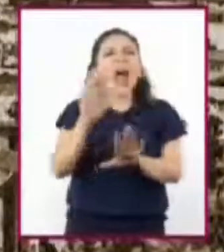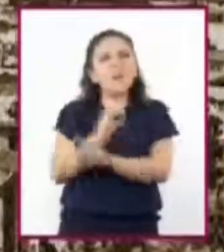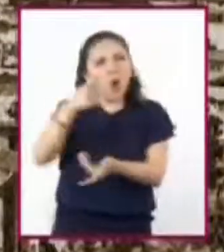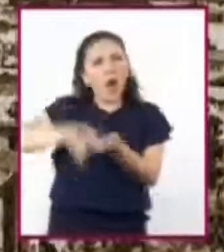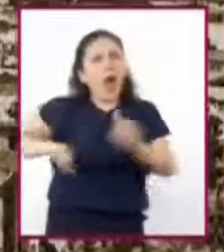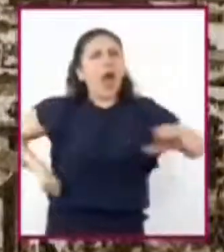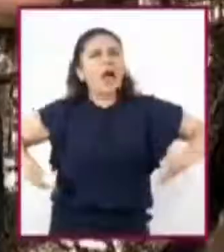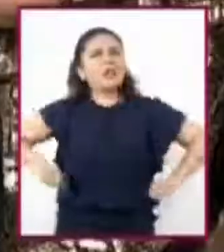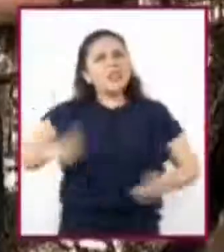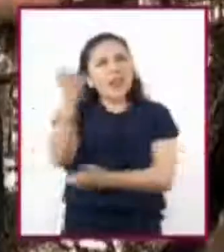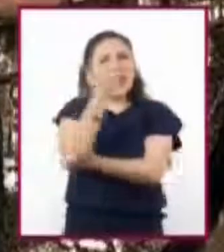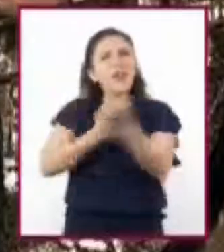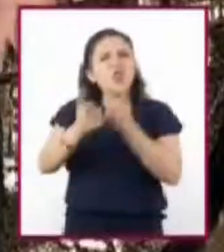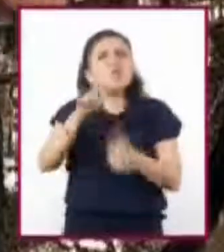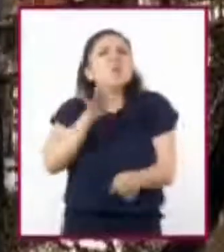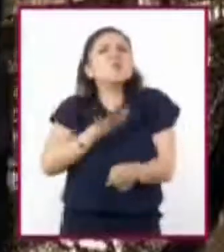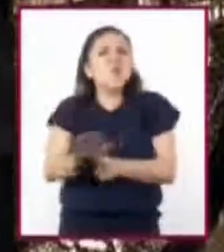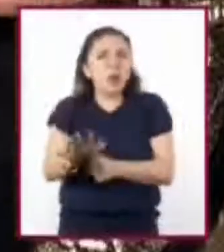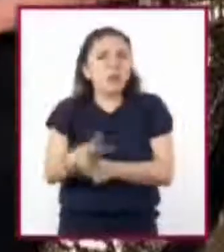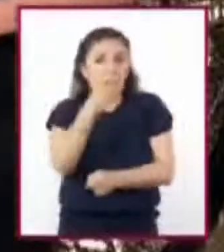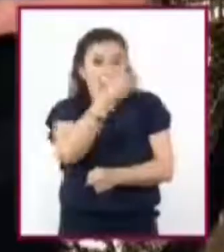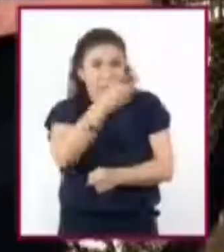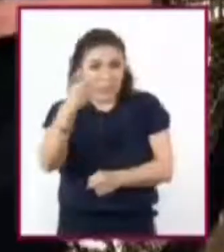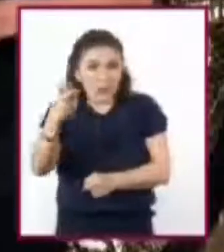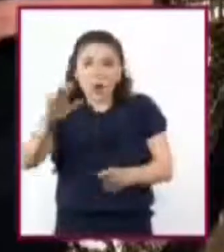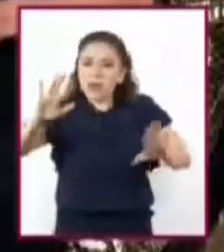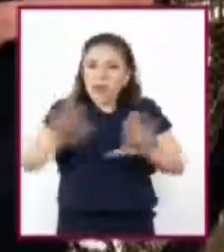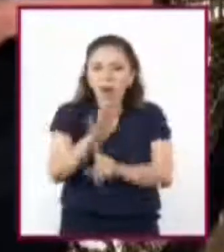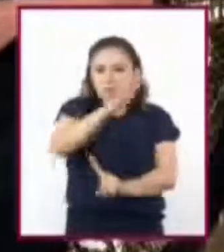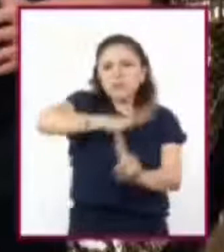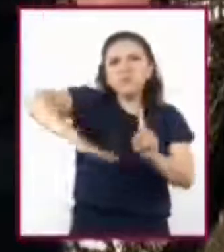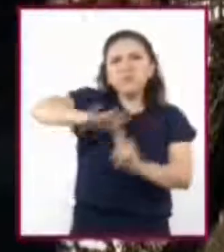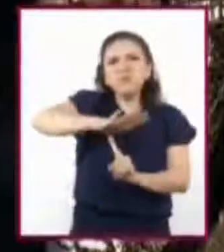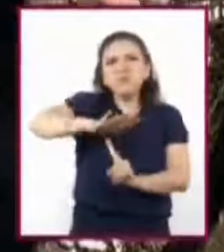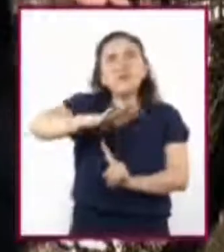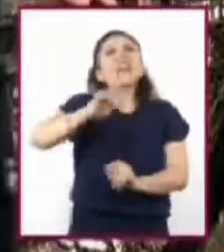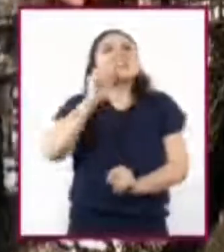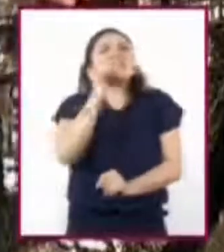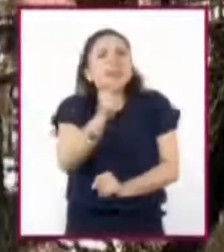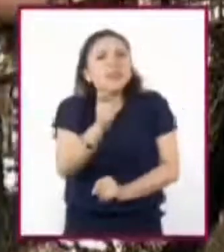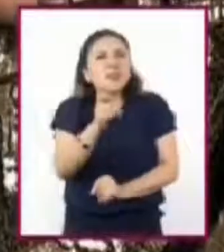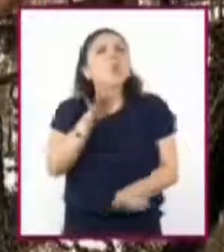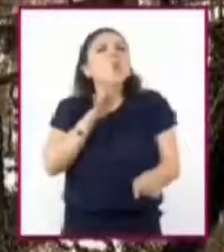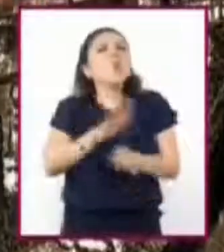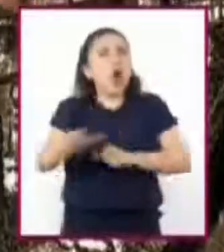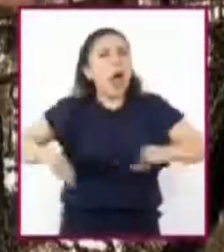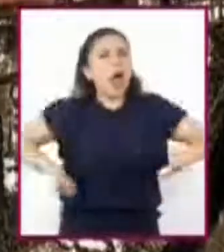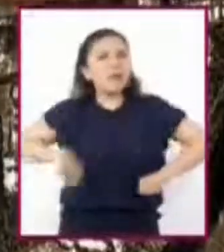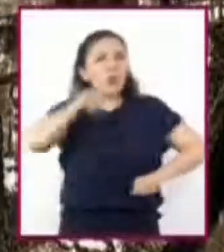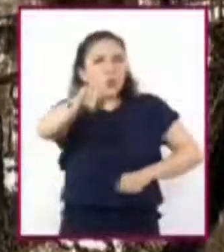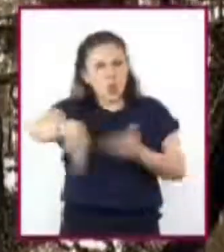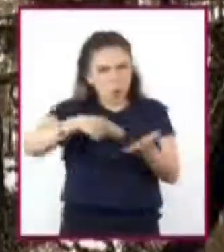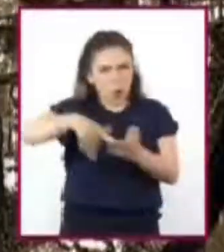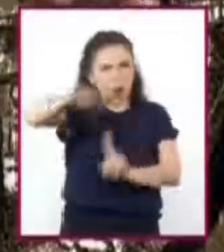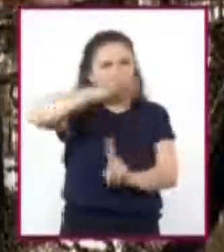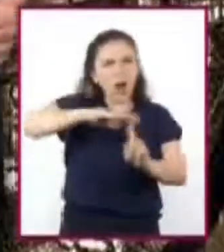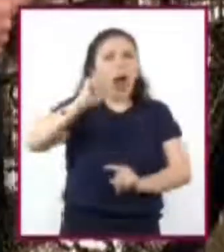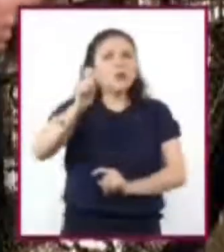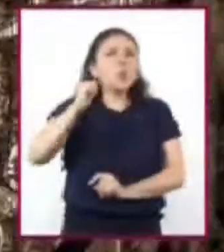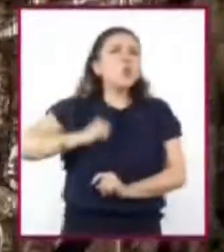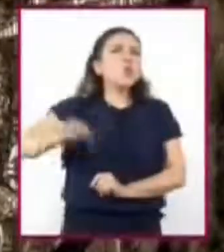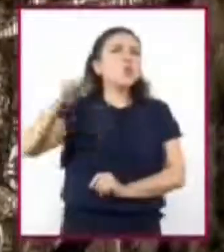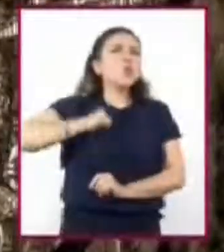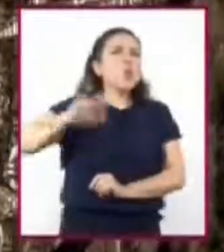económicas novohispanas? ¿Y cómo impactaron en el paisaje? ¿Qué actividad económica en tu entidad tuvo su origen en el